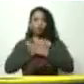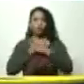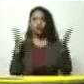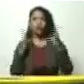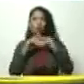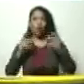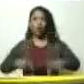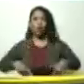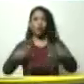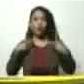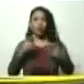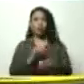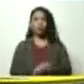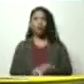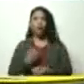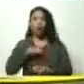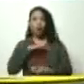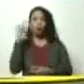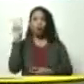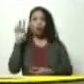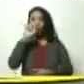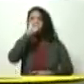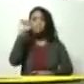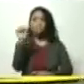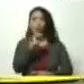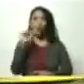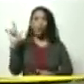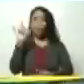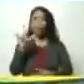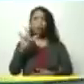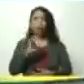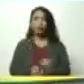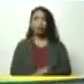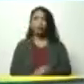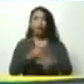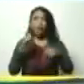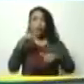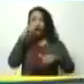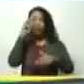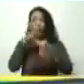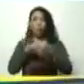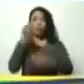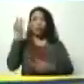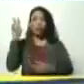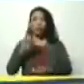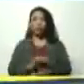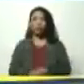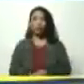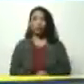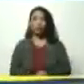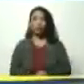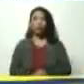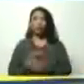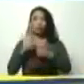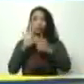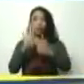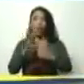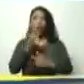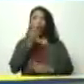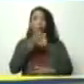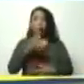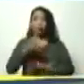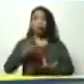nuestra vida a nuestra Venezuela amada este año 2022 va dejando buenos frutos